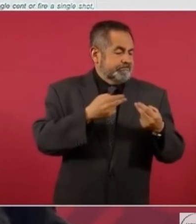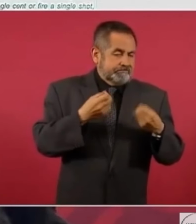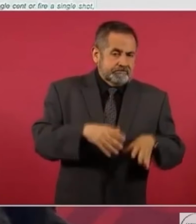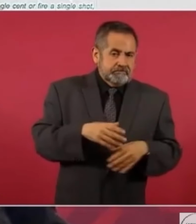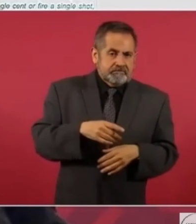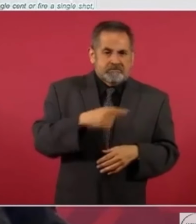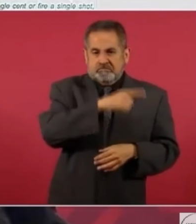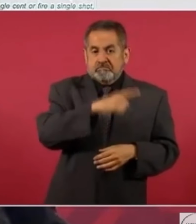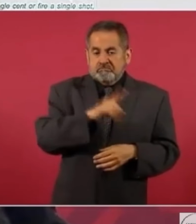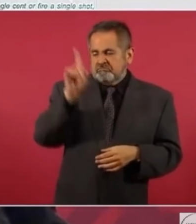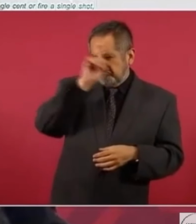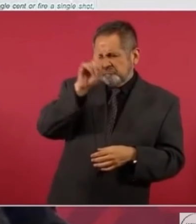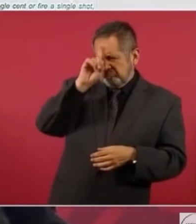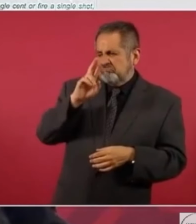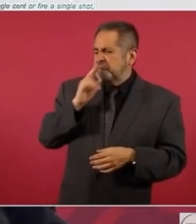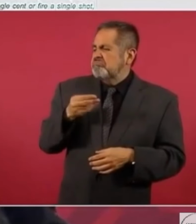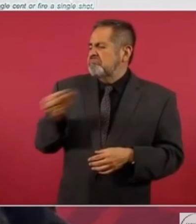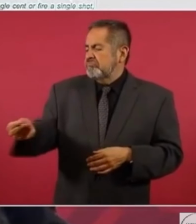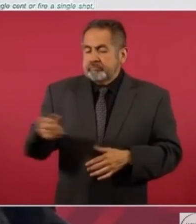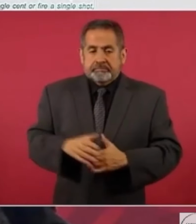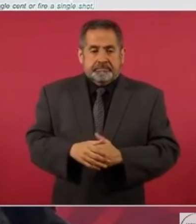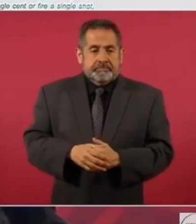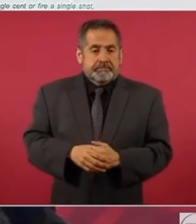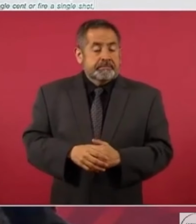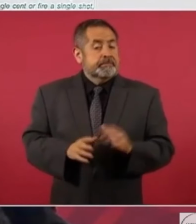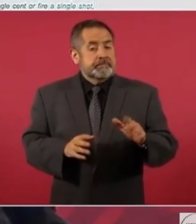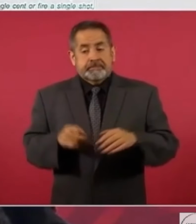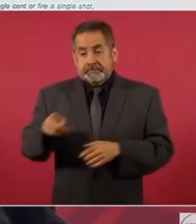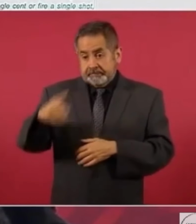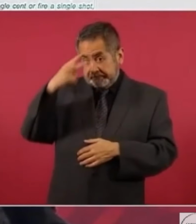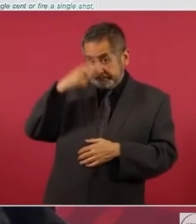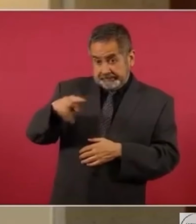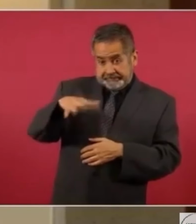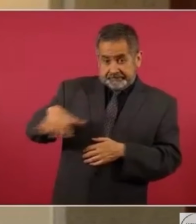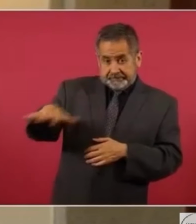Fíjense lo que decía. México es un país